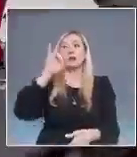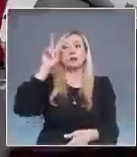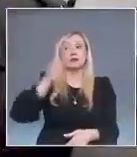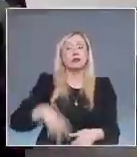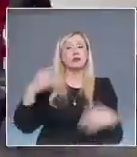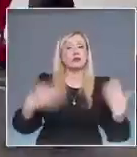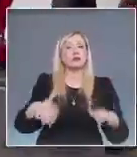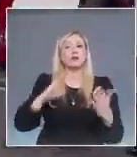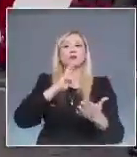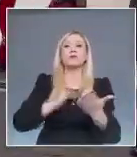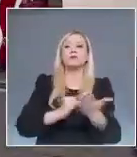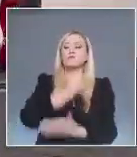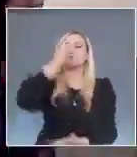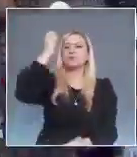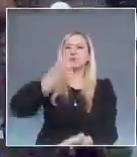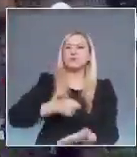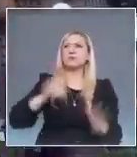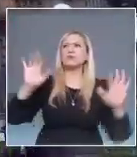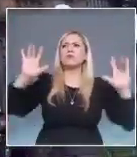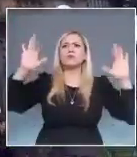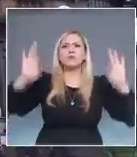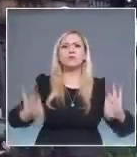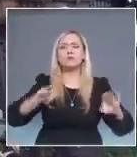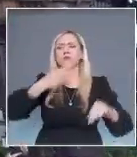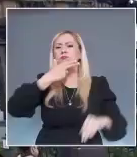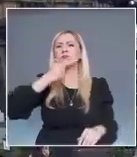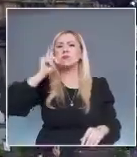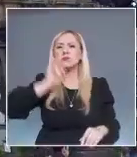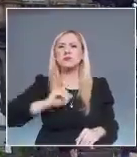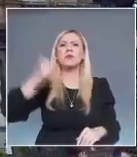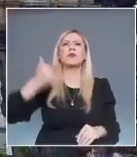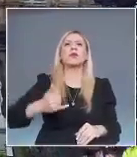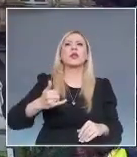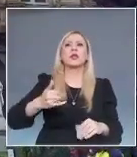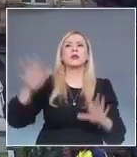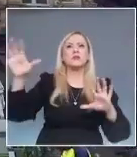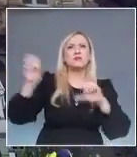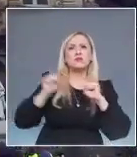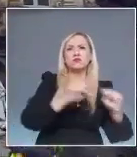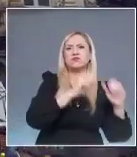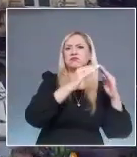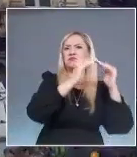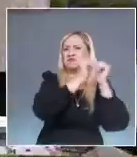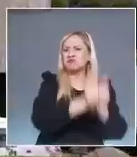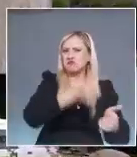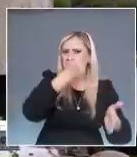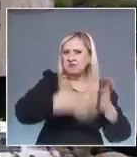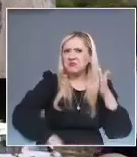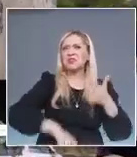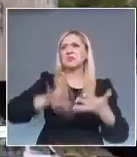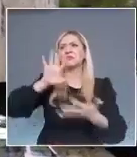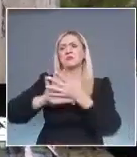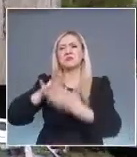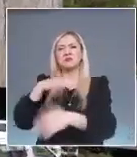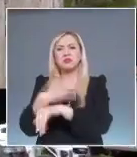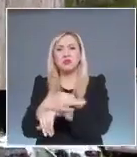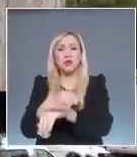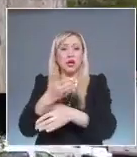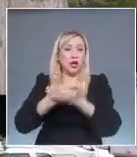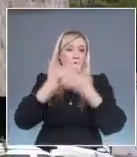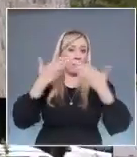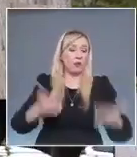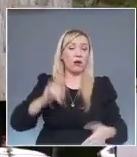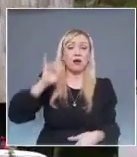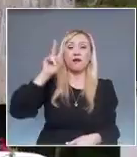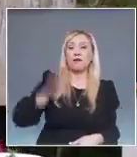con la paridad de género y en figuras como el arraigo y la prisión preventiva, criterios que ahora son obligatorios debido a la reforma